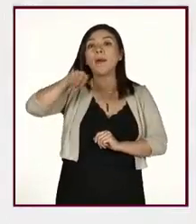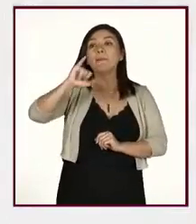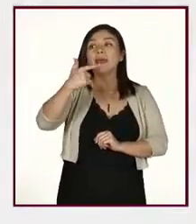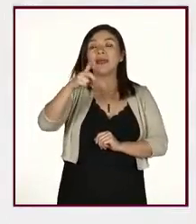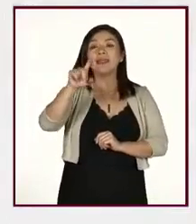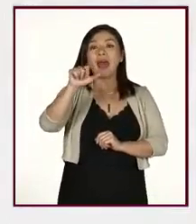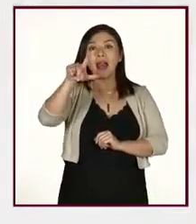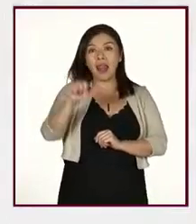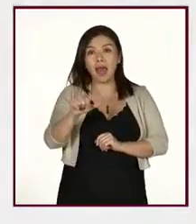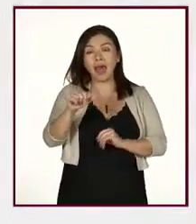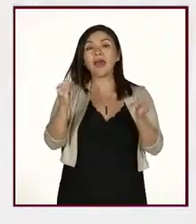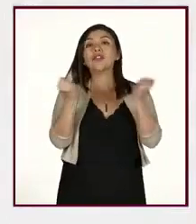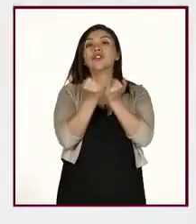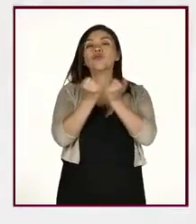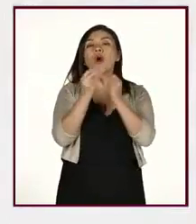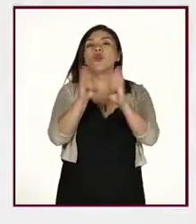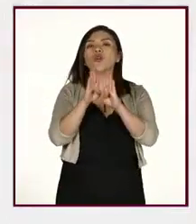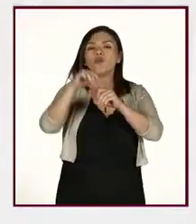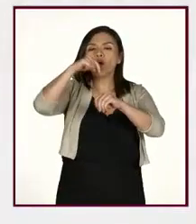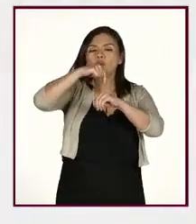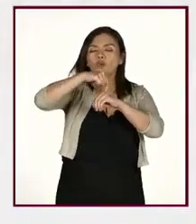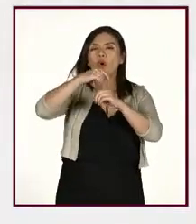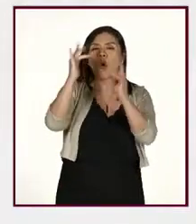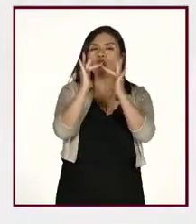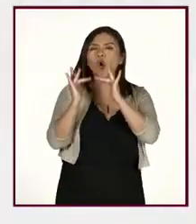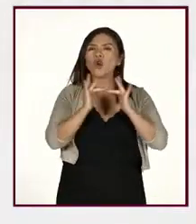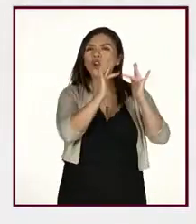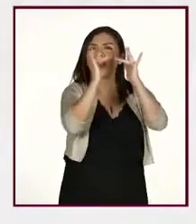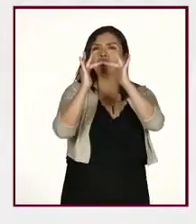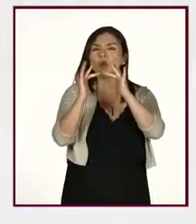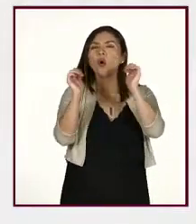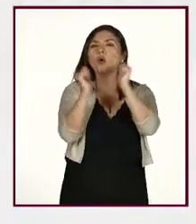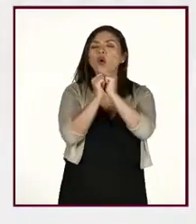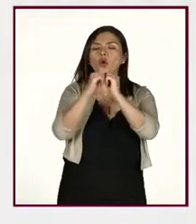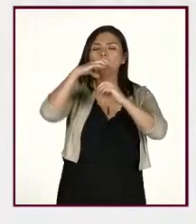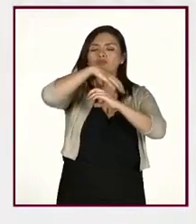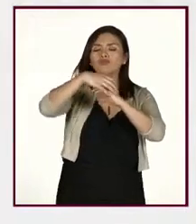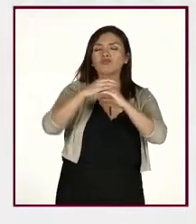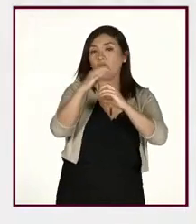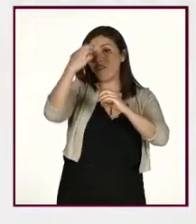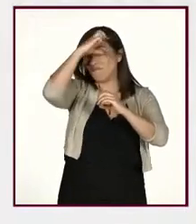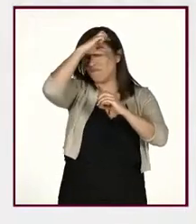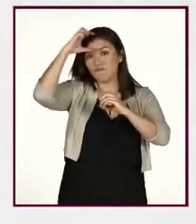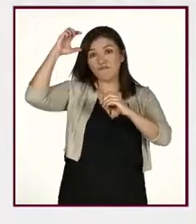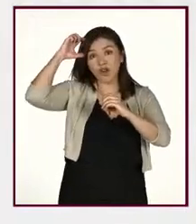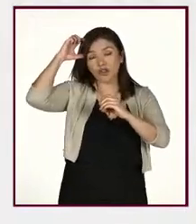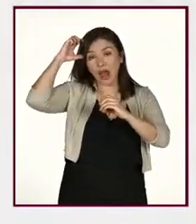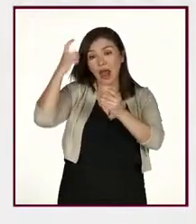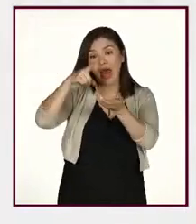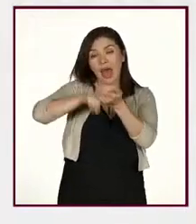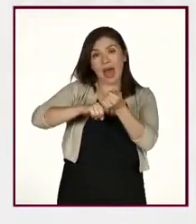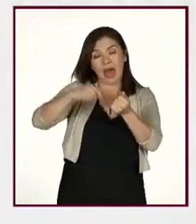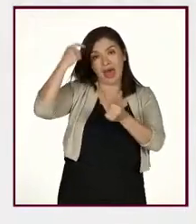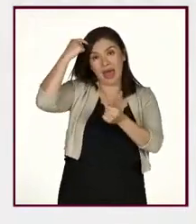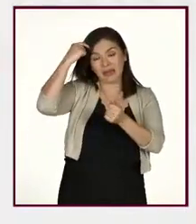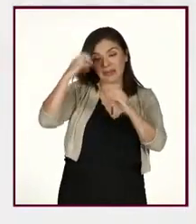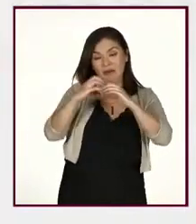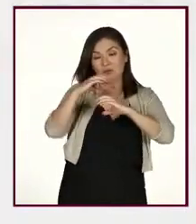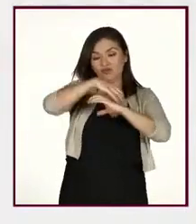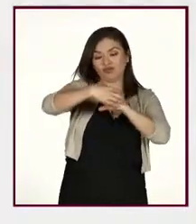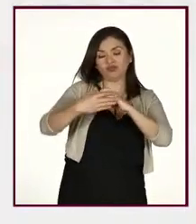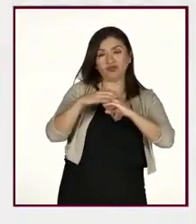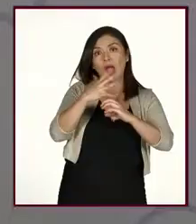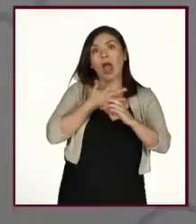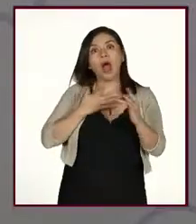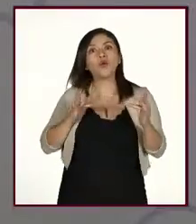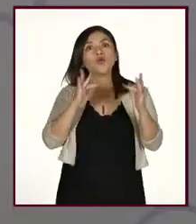en relación también con sus circuitos y sus conexiones con el lóbulo frontal ventrolateral, ¿sí? Entonces están